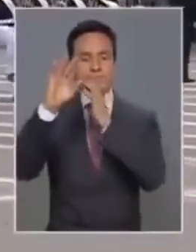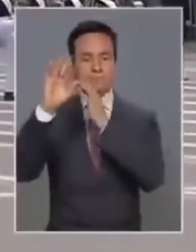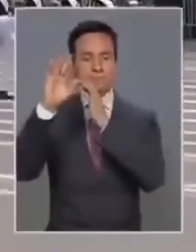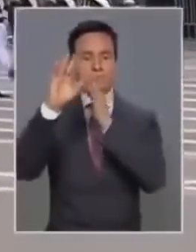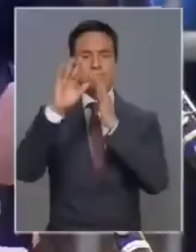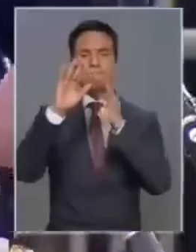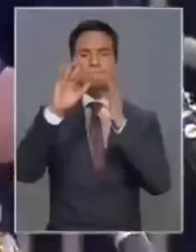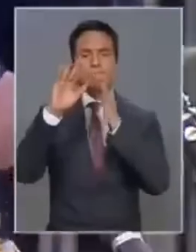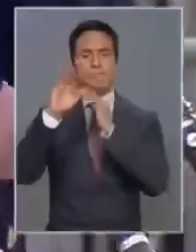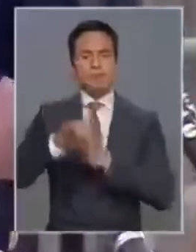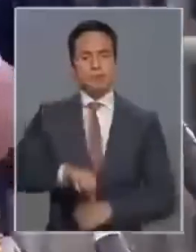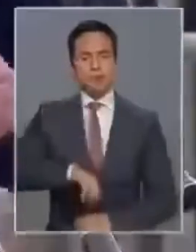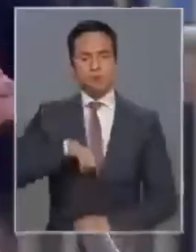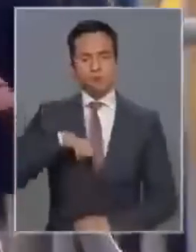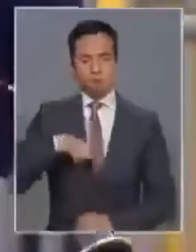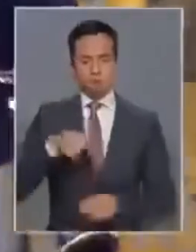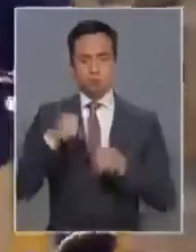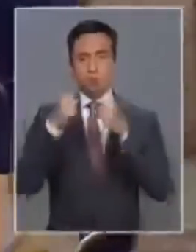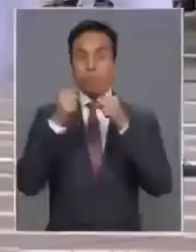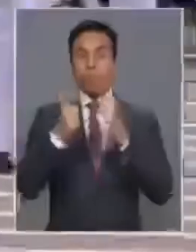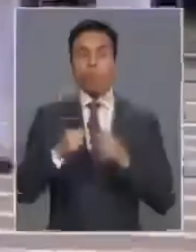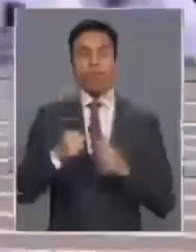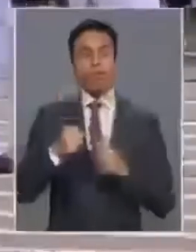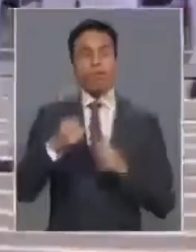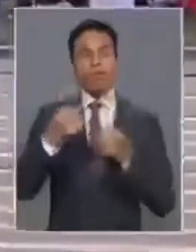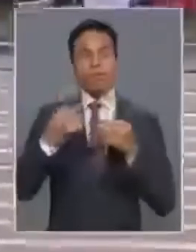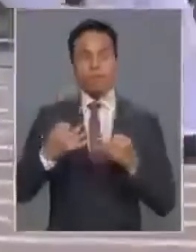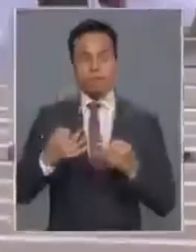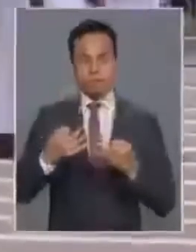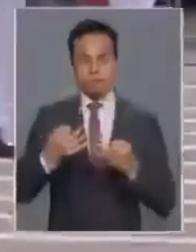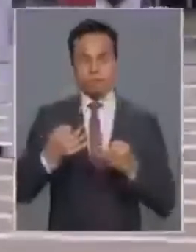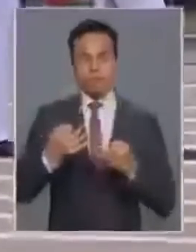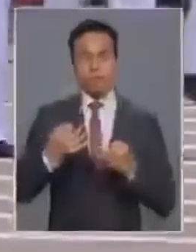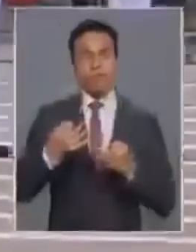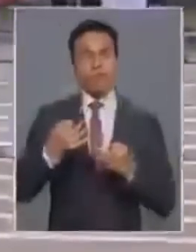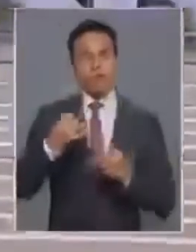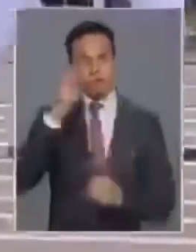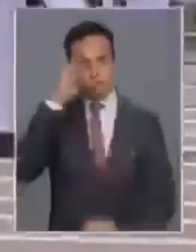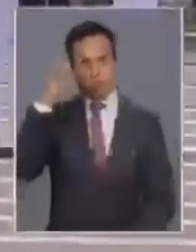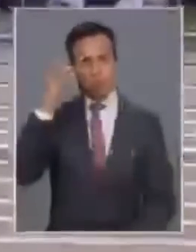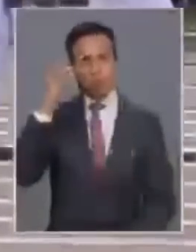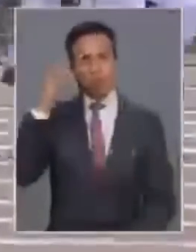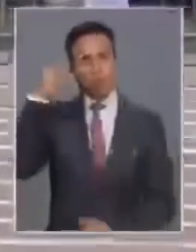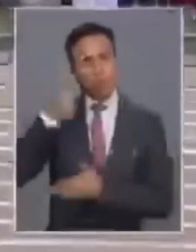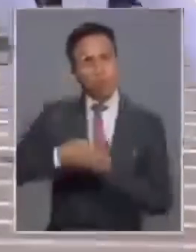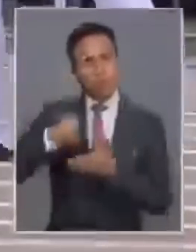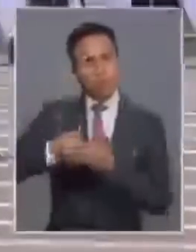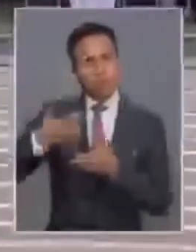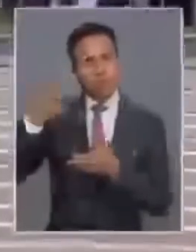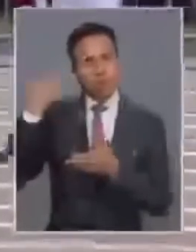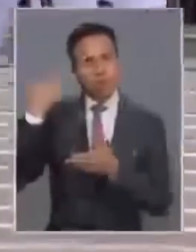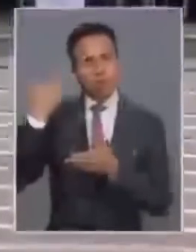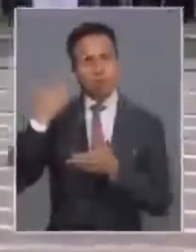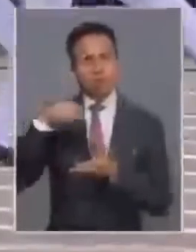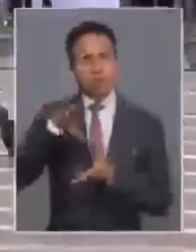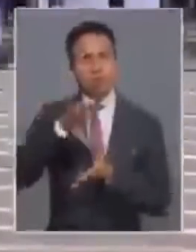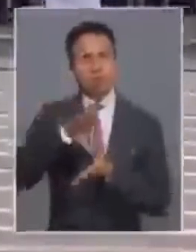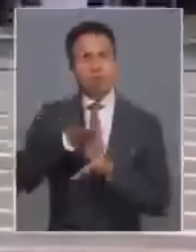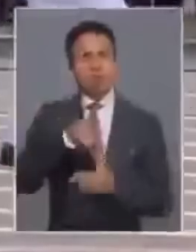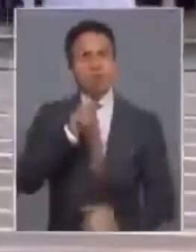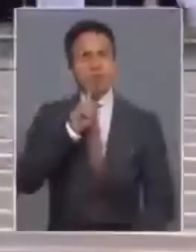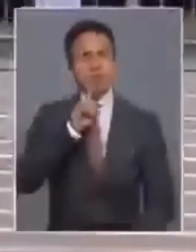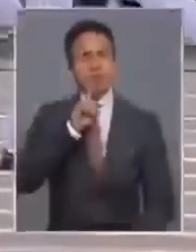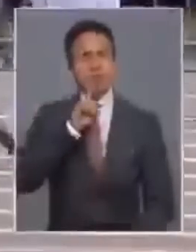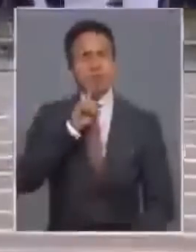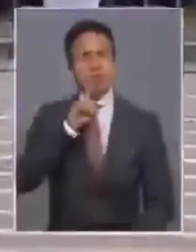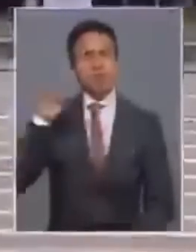Con legítimo orgullo se puede afirmar que se han cumplido con creces los sueños de nuestros precursores. Actualmente el país cuenta con una